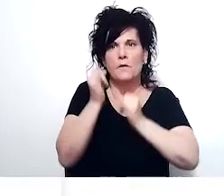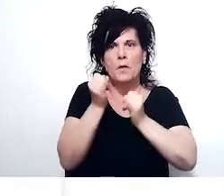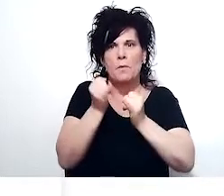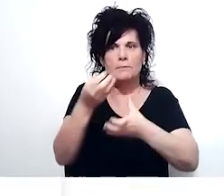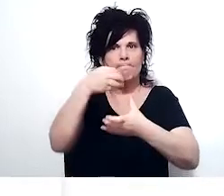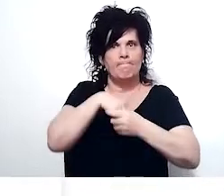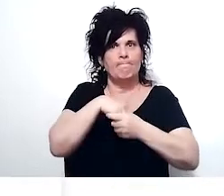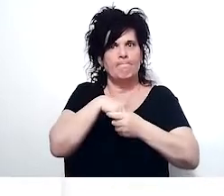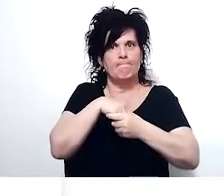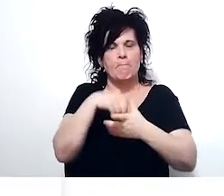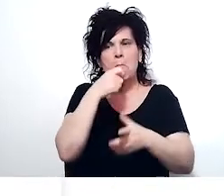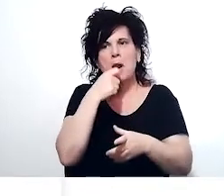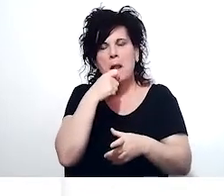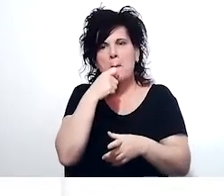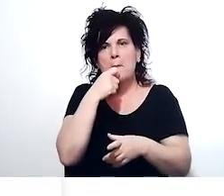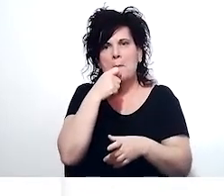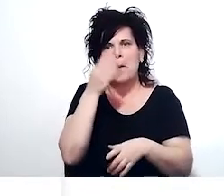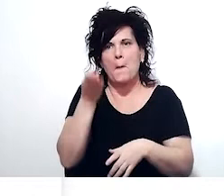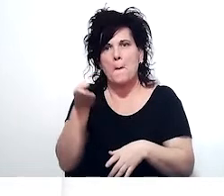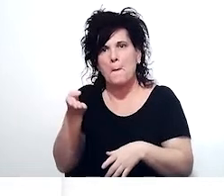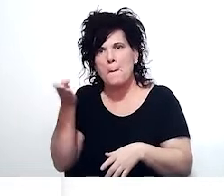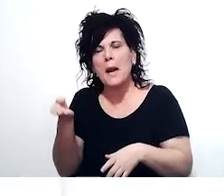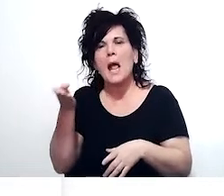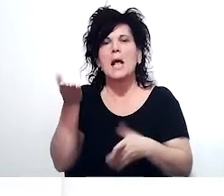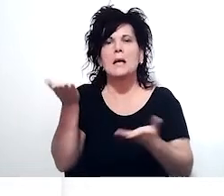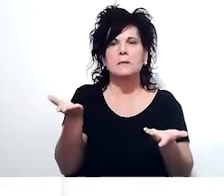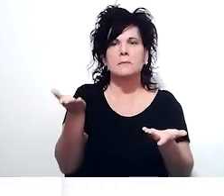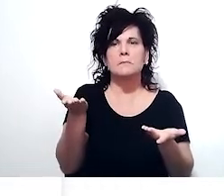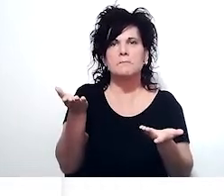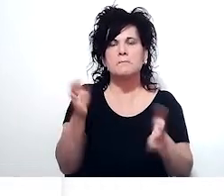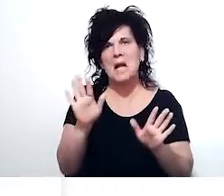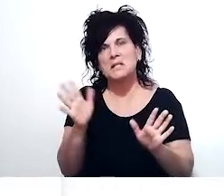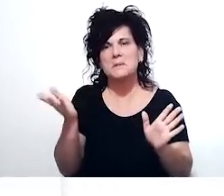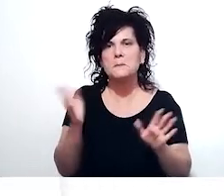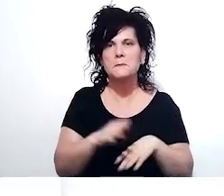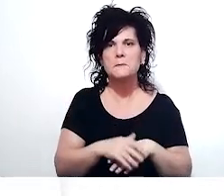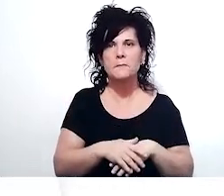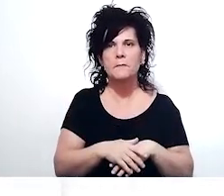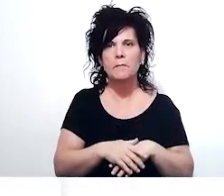acumulaban datos de gente, por ejemplo, clientes o pacientes, cosas así. Pero